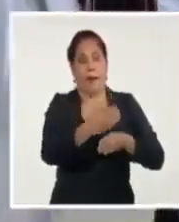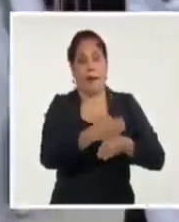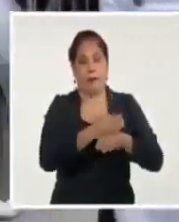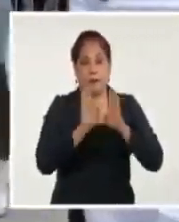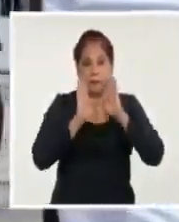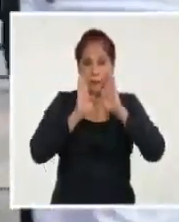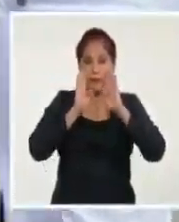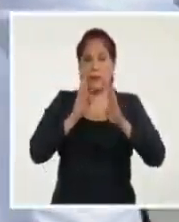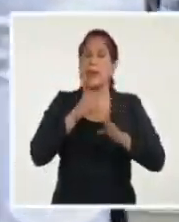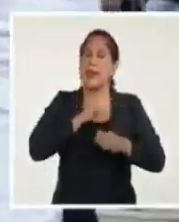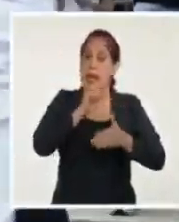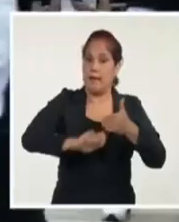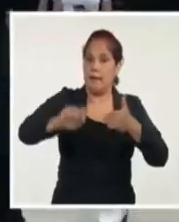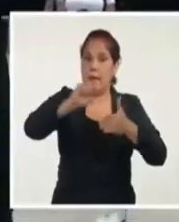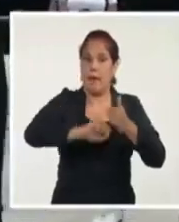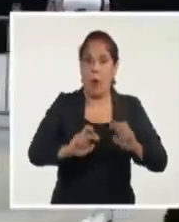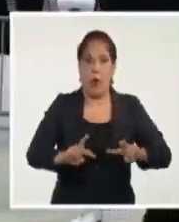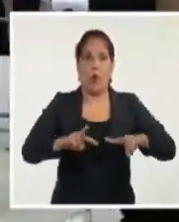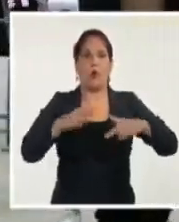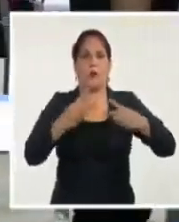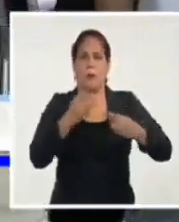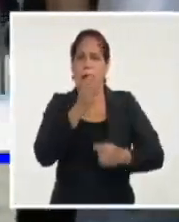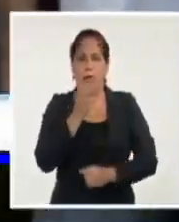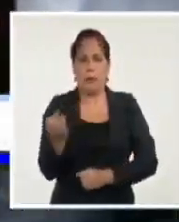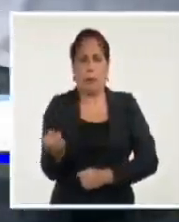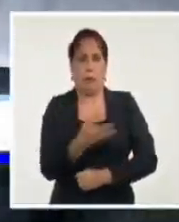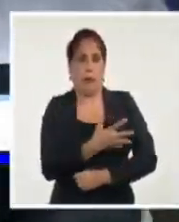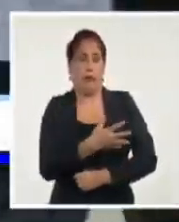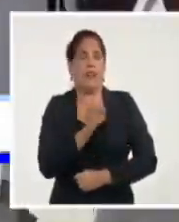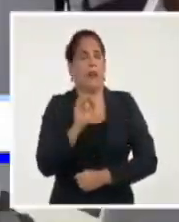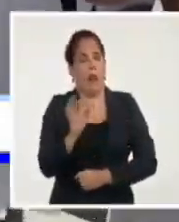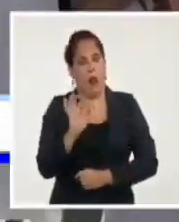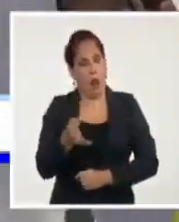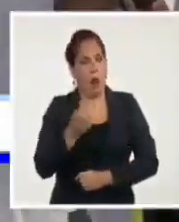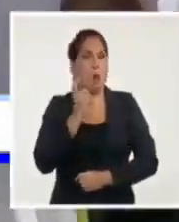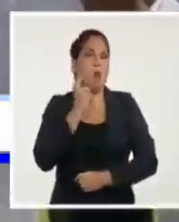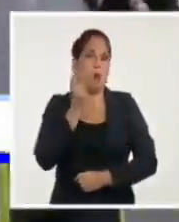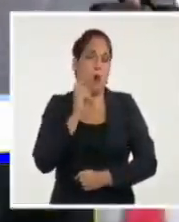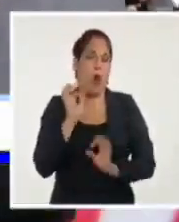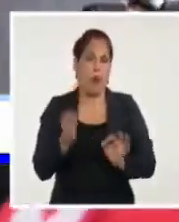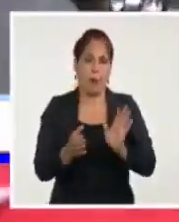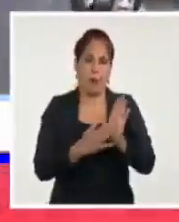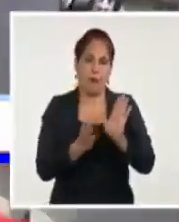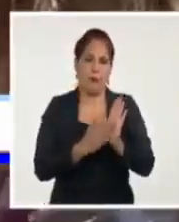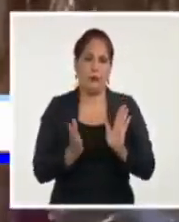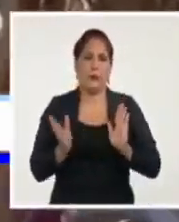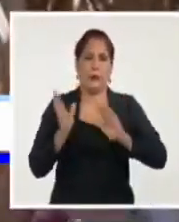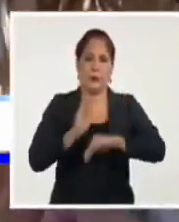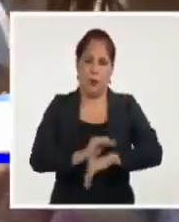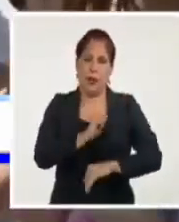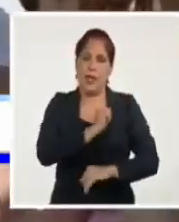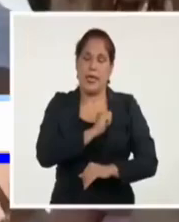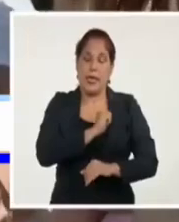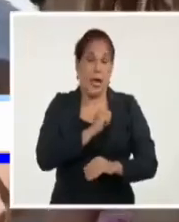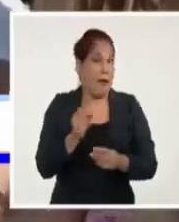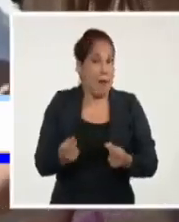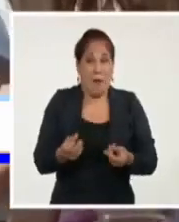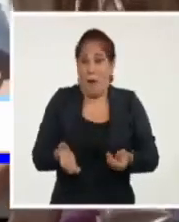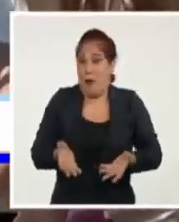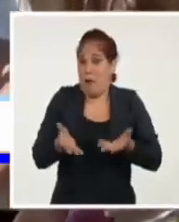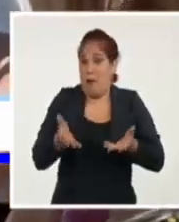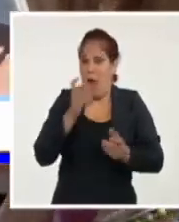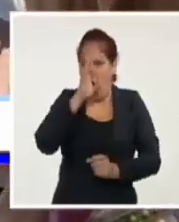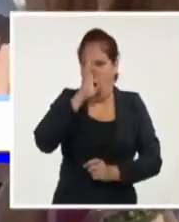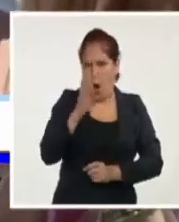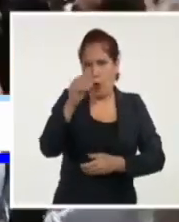en su reelección que apela a mentiras mil veces cacareadas y nunca demostradas en busca de avivar aún más la llama del